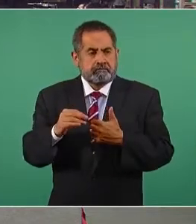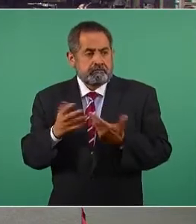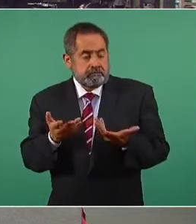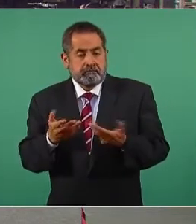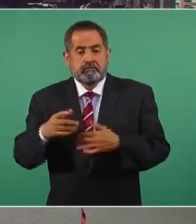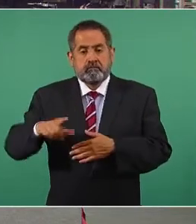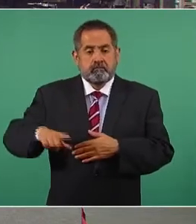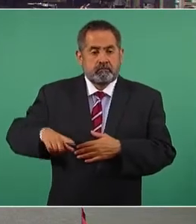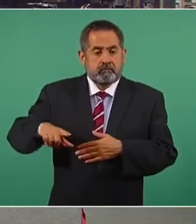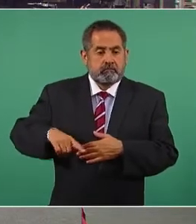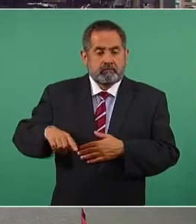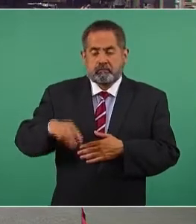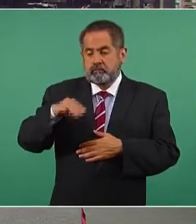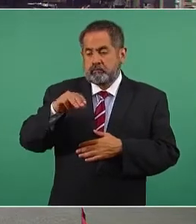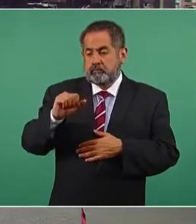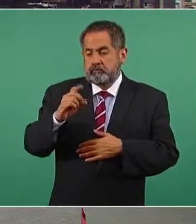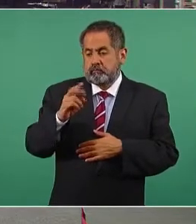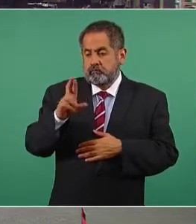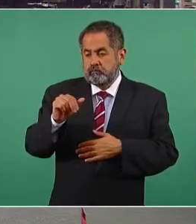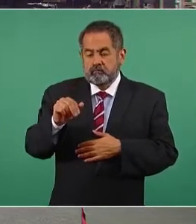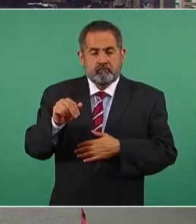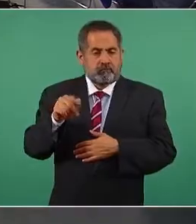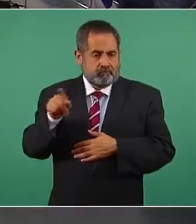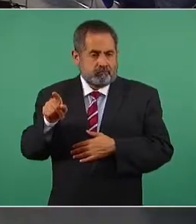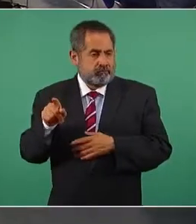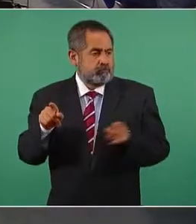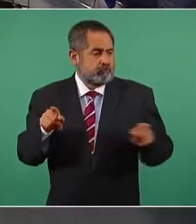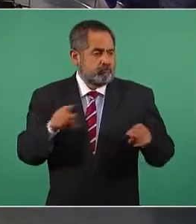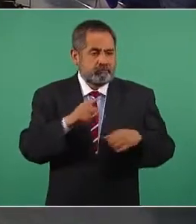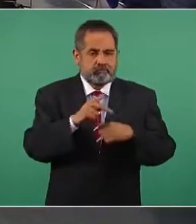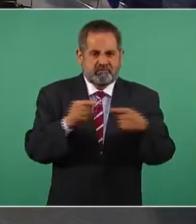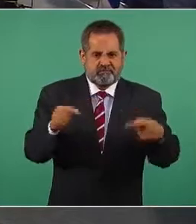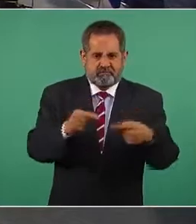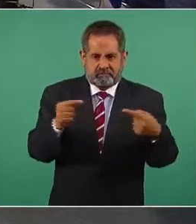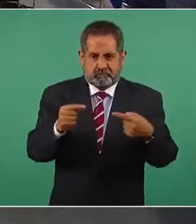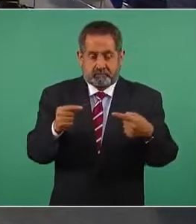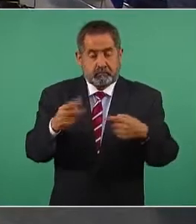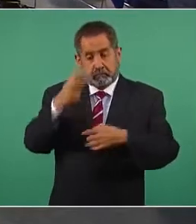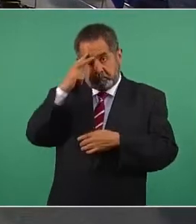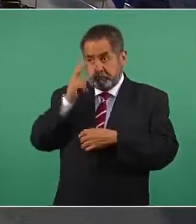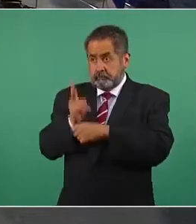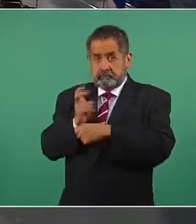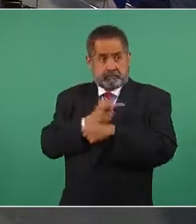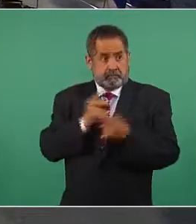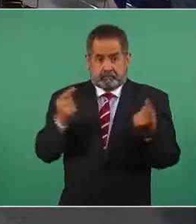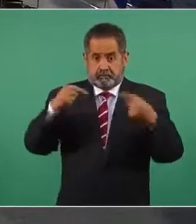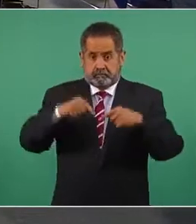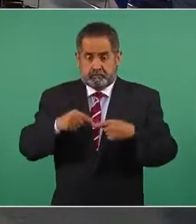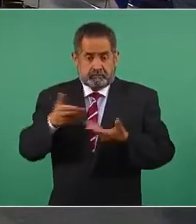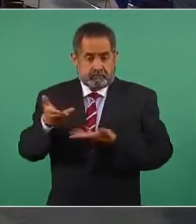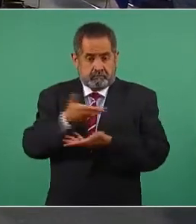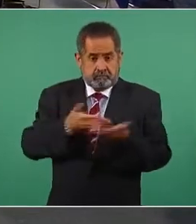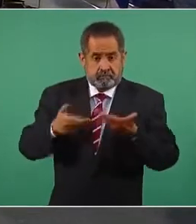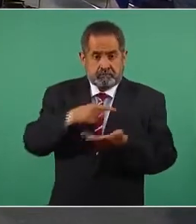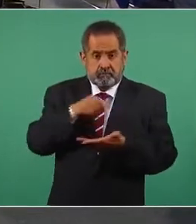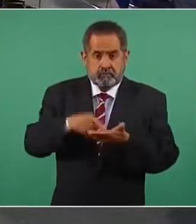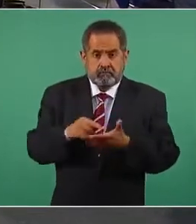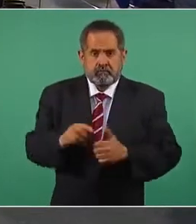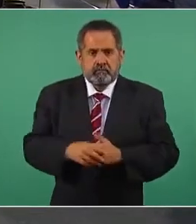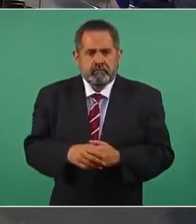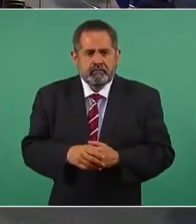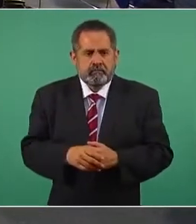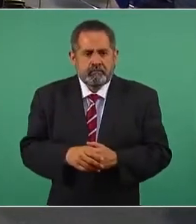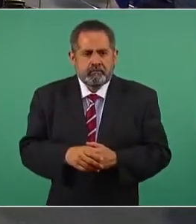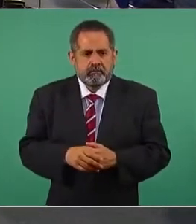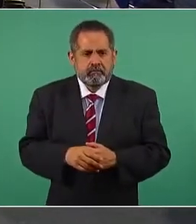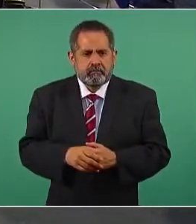el gobierno de Nicolás Maduro y la oposición en ese país, ¿México podría ser sede de esas negociaciones? México, no te escuché, ¿podría